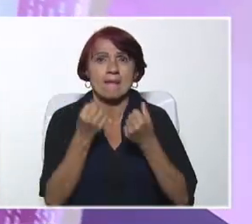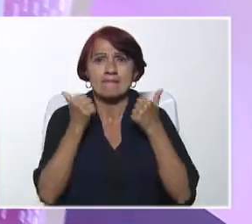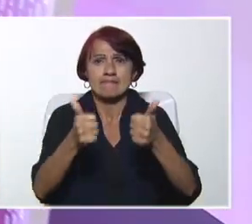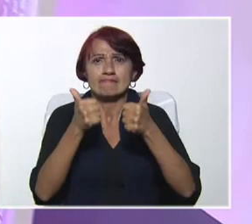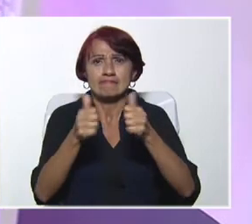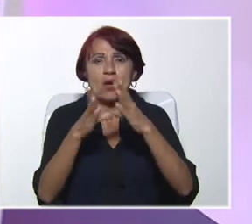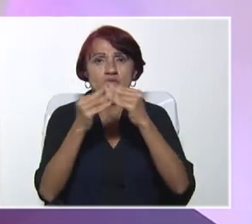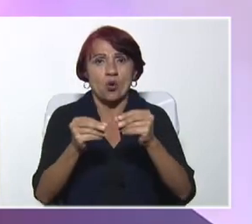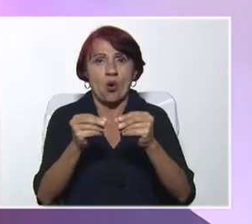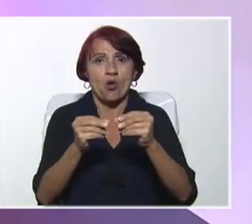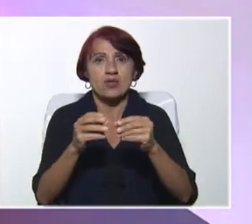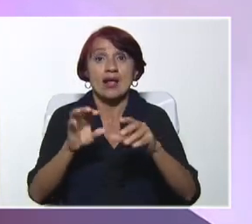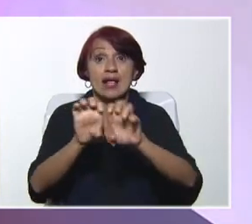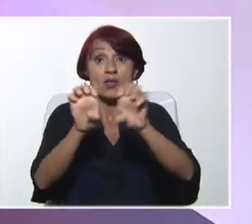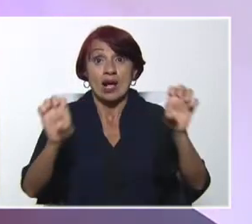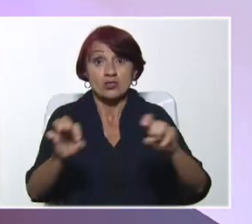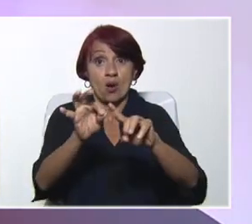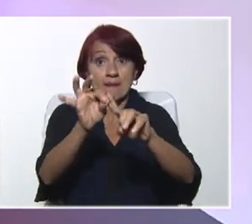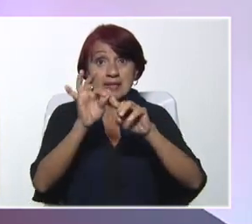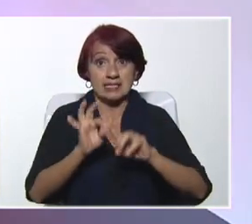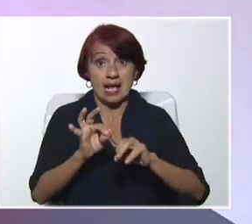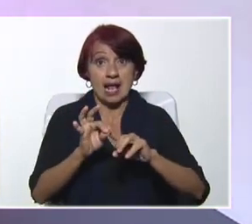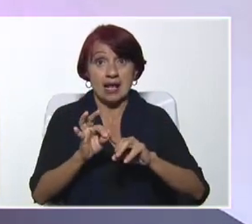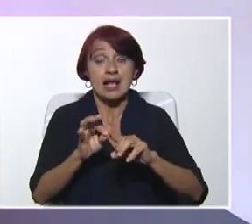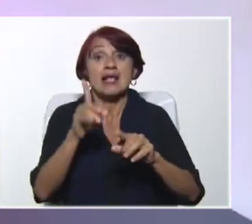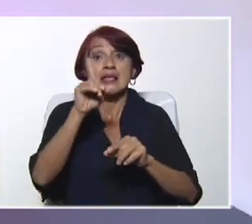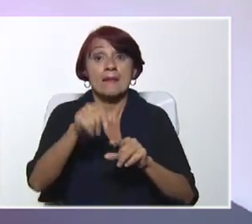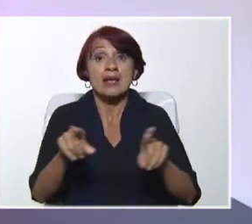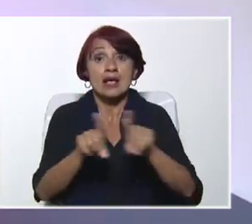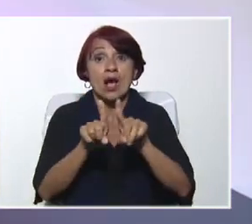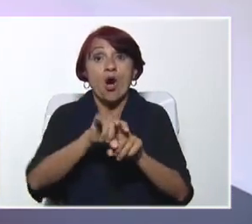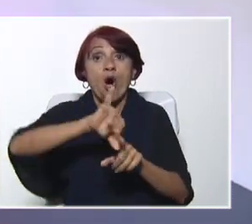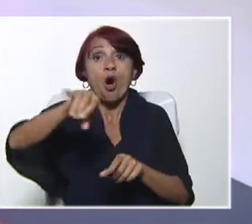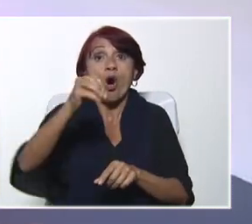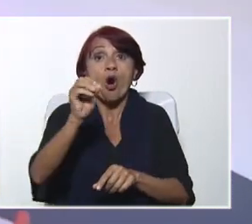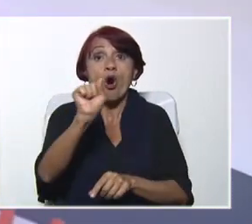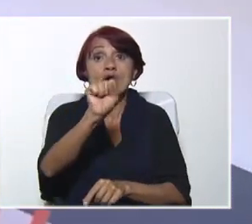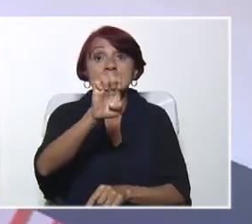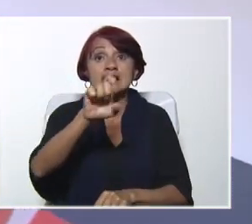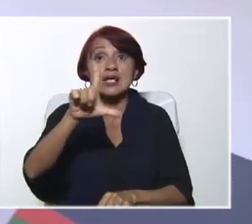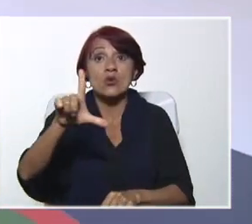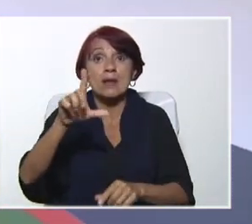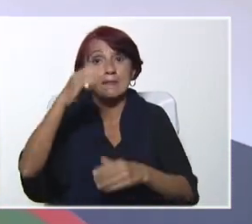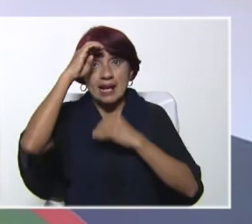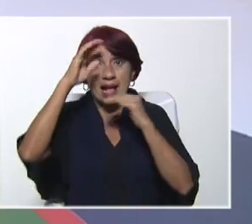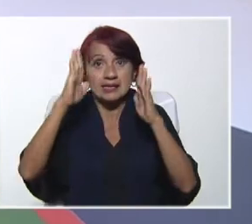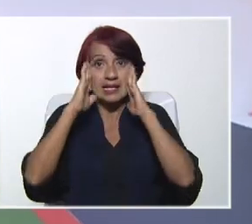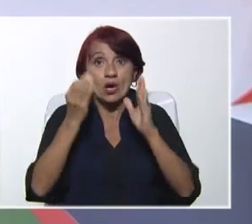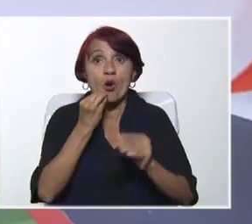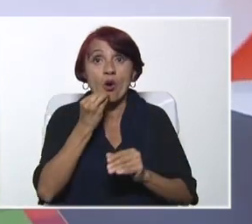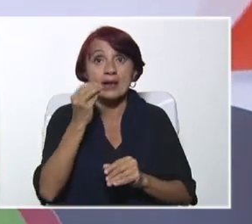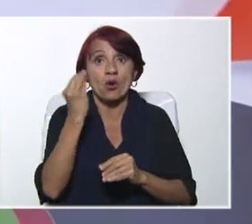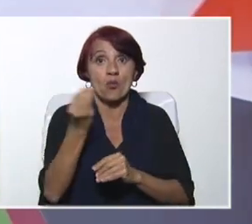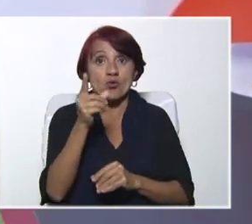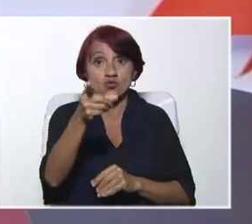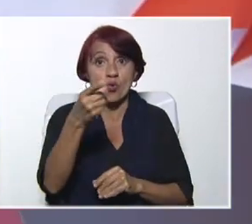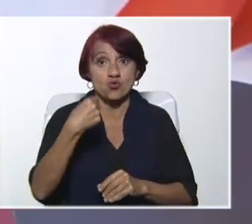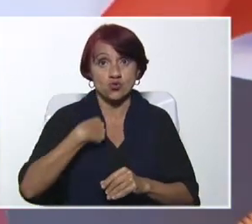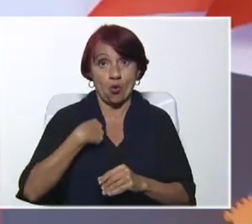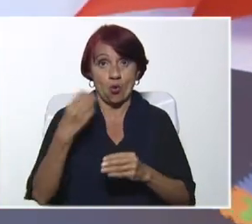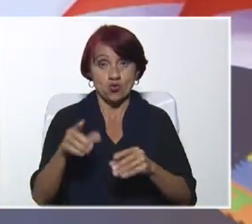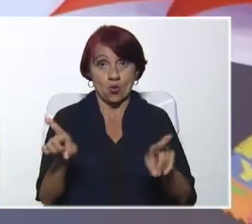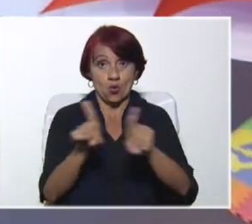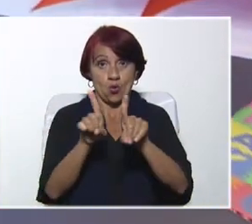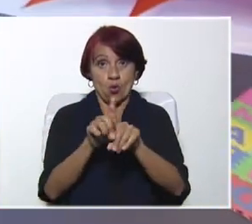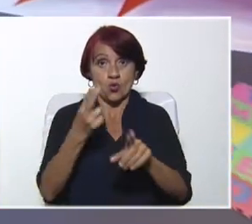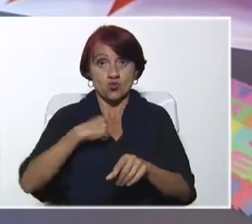Elisetti de Gubey en la modalidad de educación especial y por supuesto José Luis Maita para atender a jóvenes como tú, jóvenes como yo,